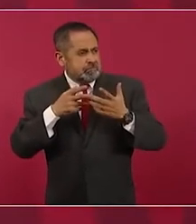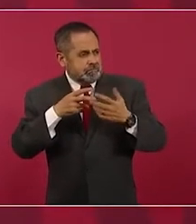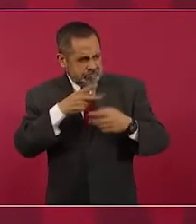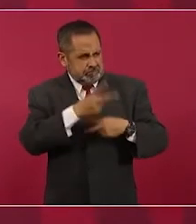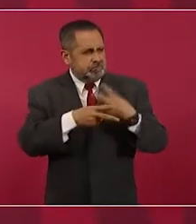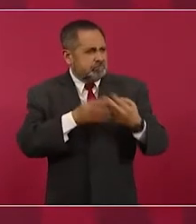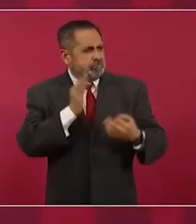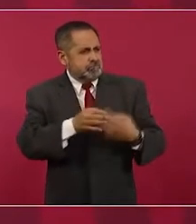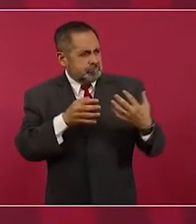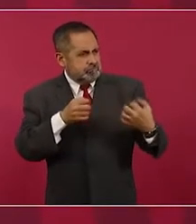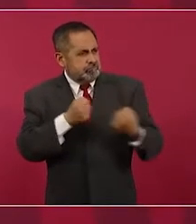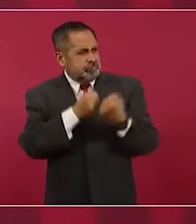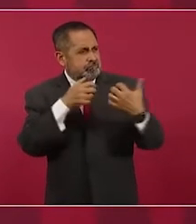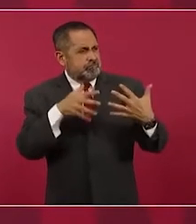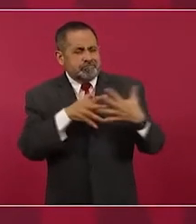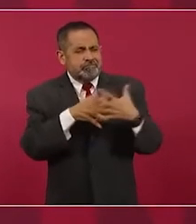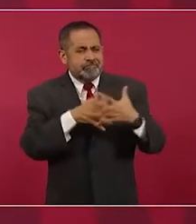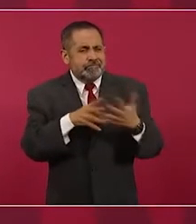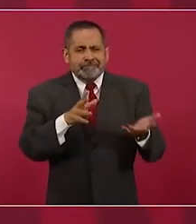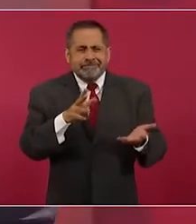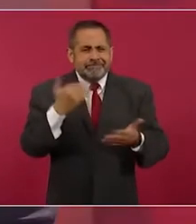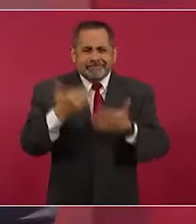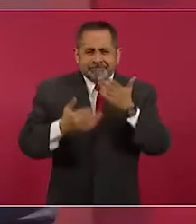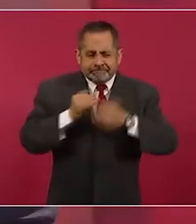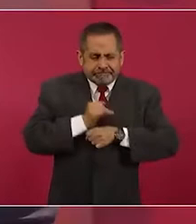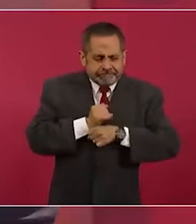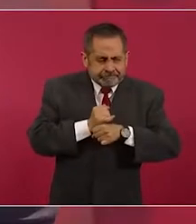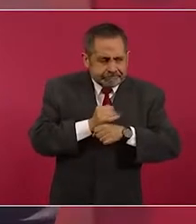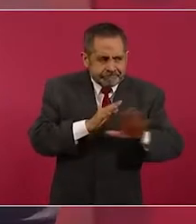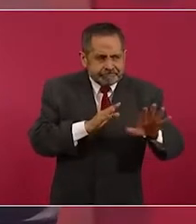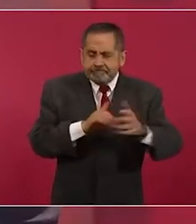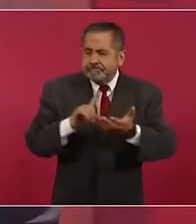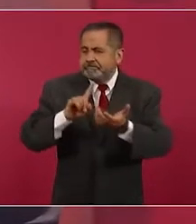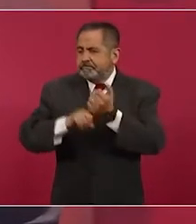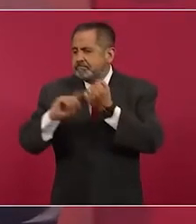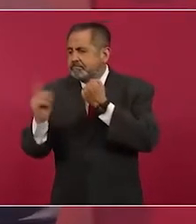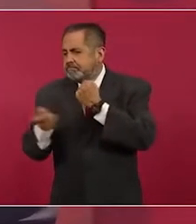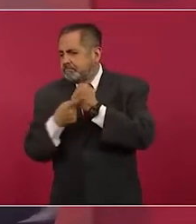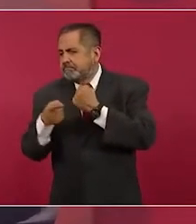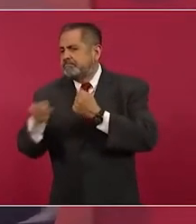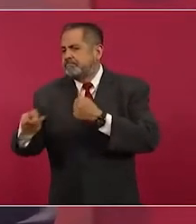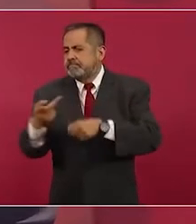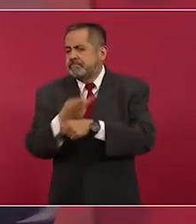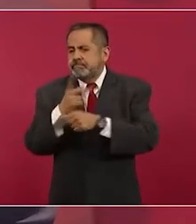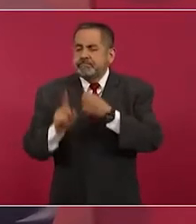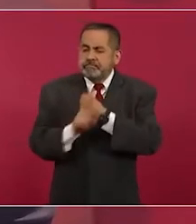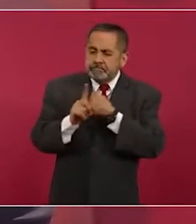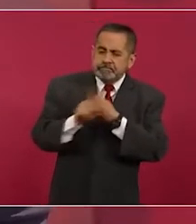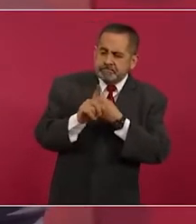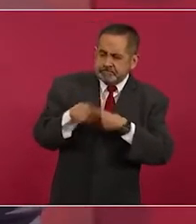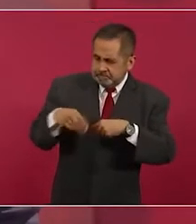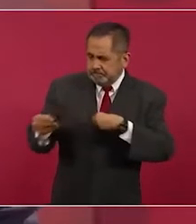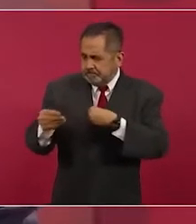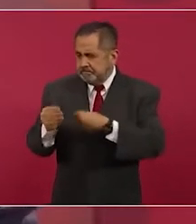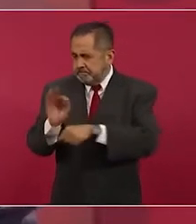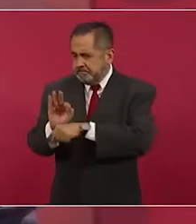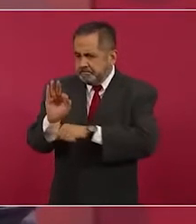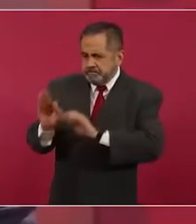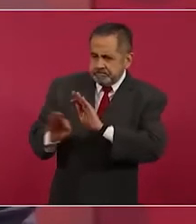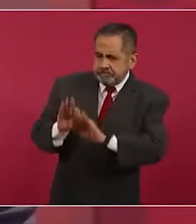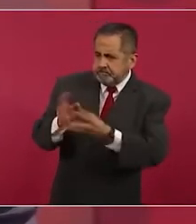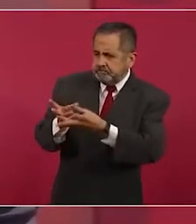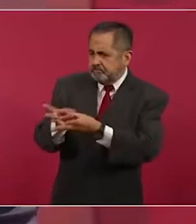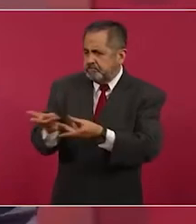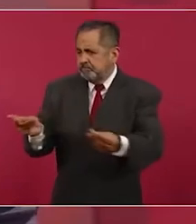diagnóstico y sin atender las causas antes de mandar a